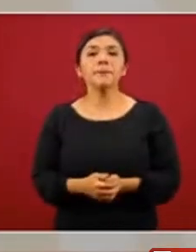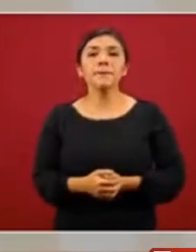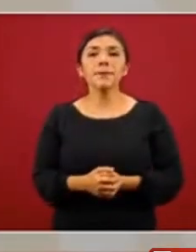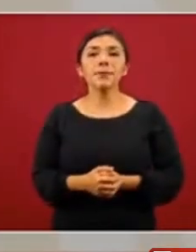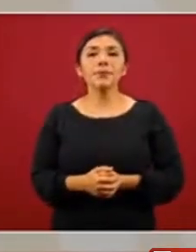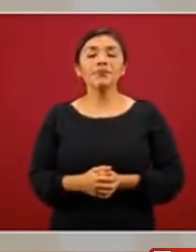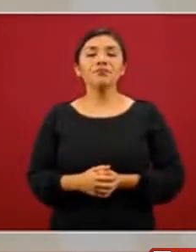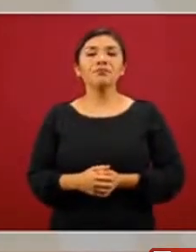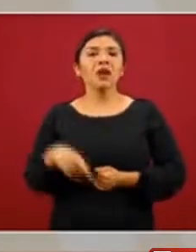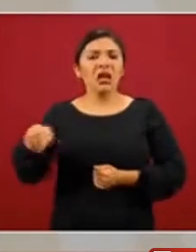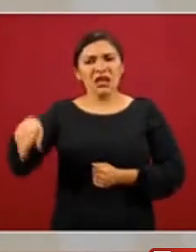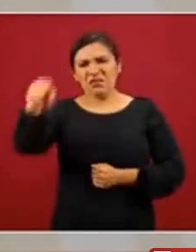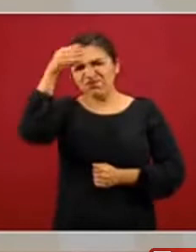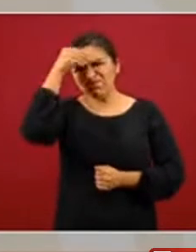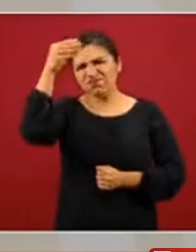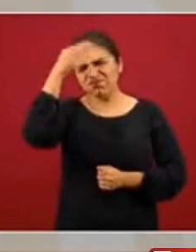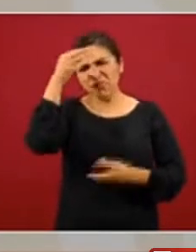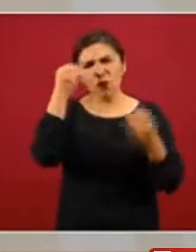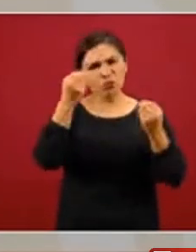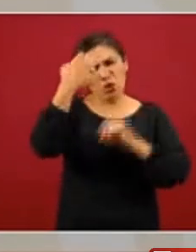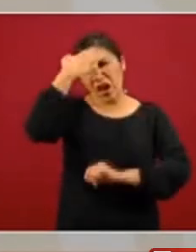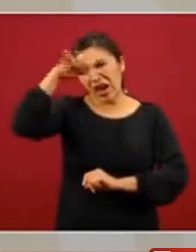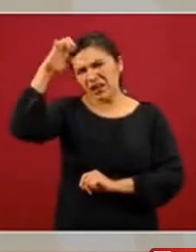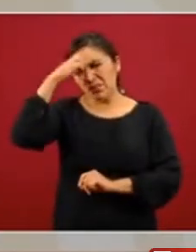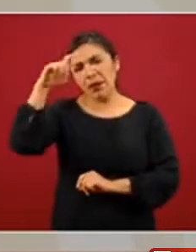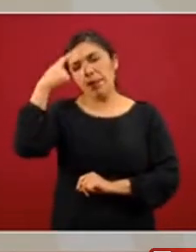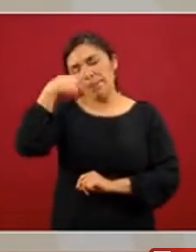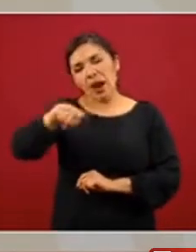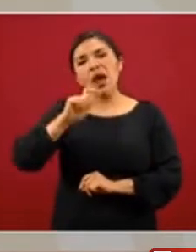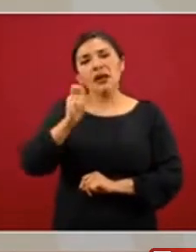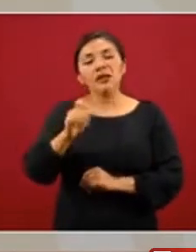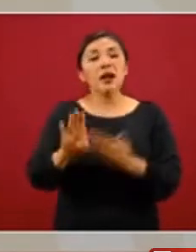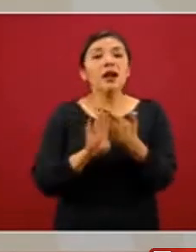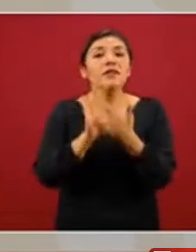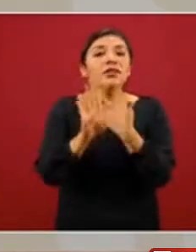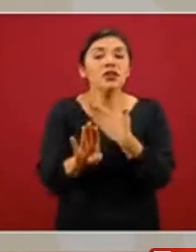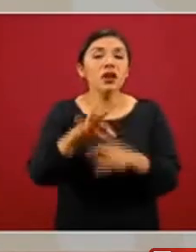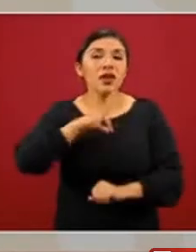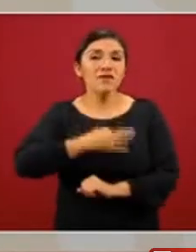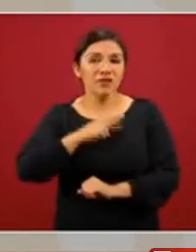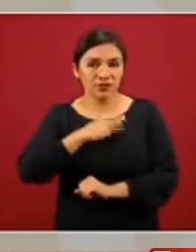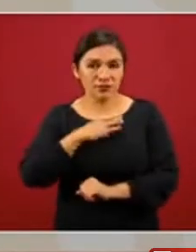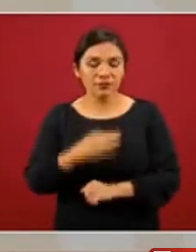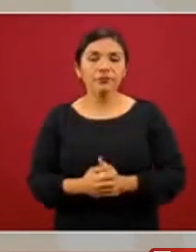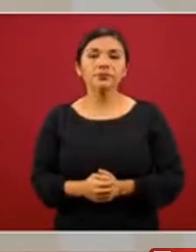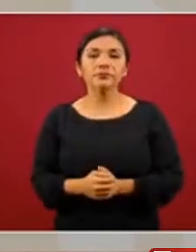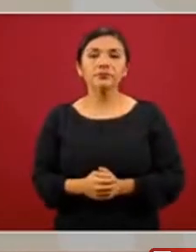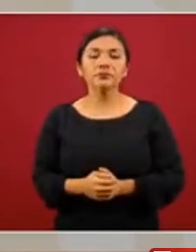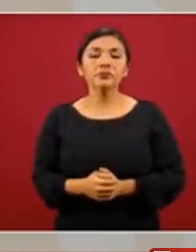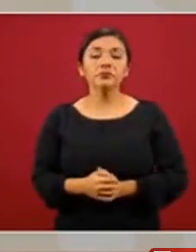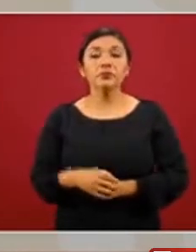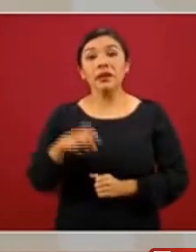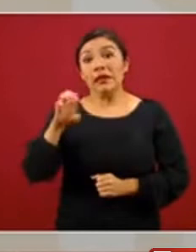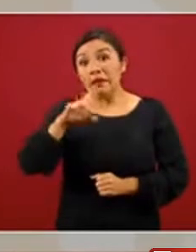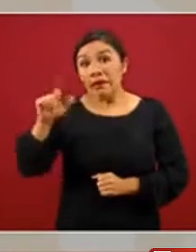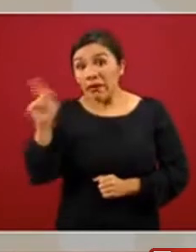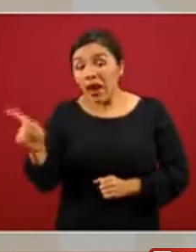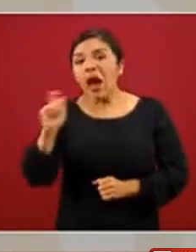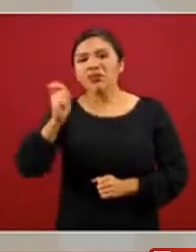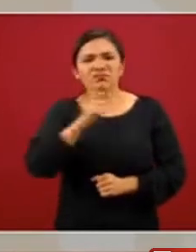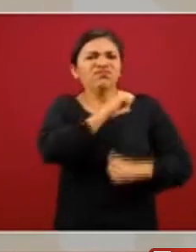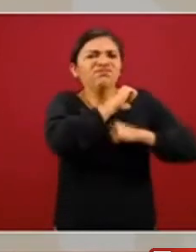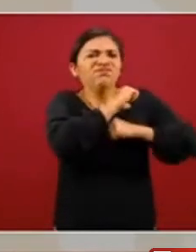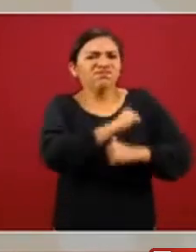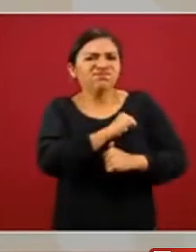tiene un entrenamiento formal y mucha experiencia en el campo de la prevención de infecciones. Y ella ha estado a cargo